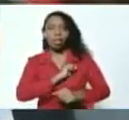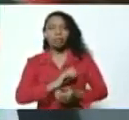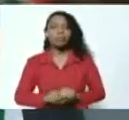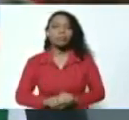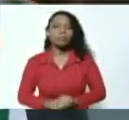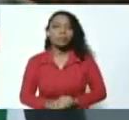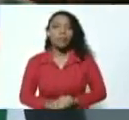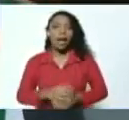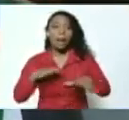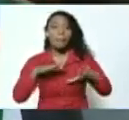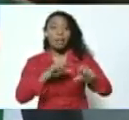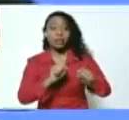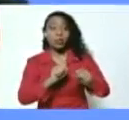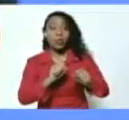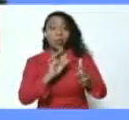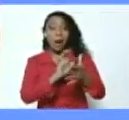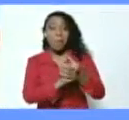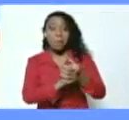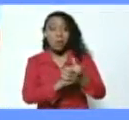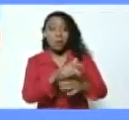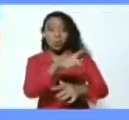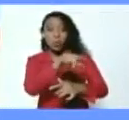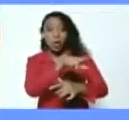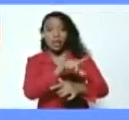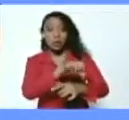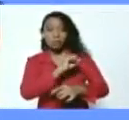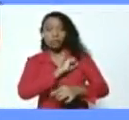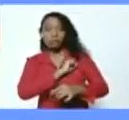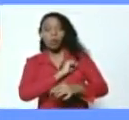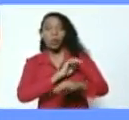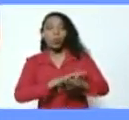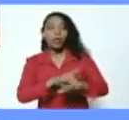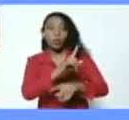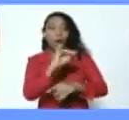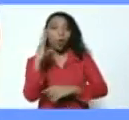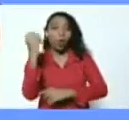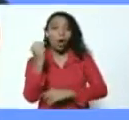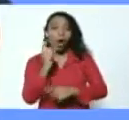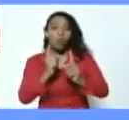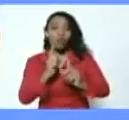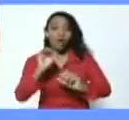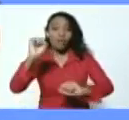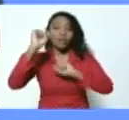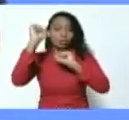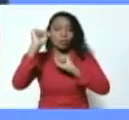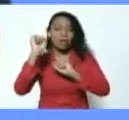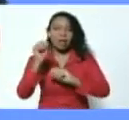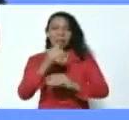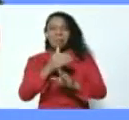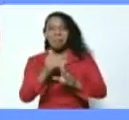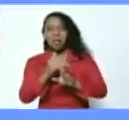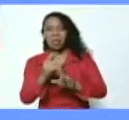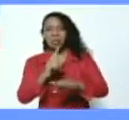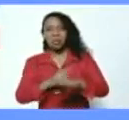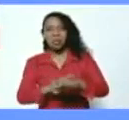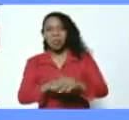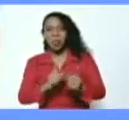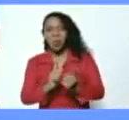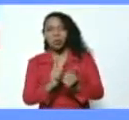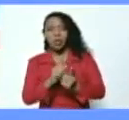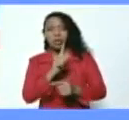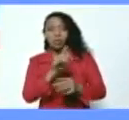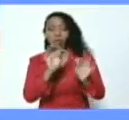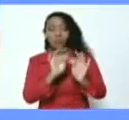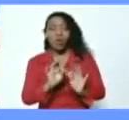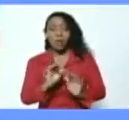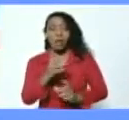El imperialismo y sus aliados. Ellos han logrado algunas victorias circunstanciales, aplicando sus nefastos